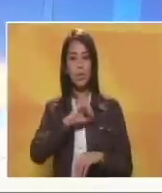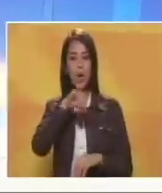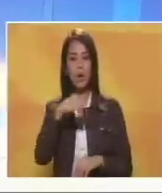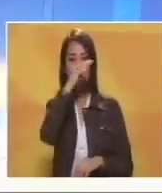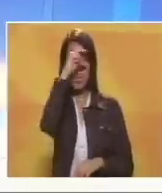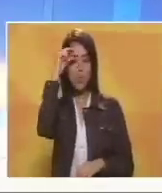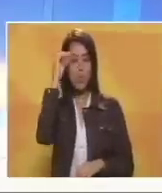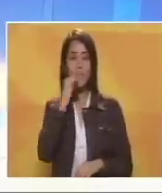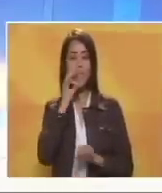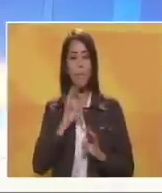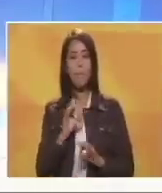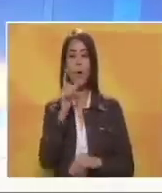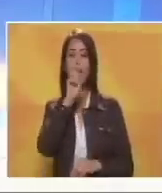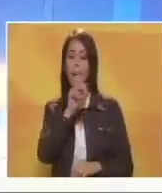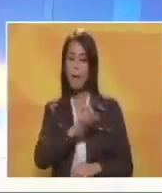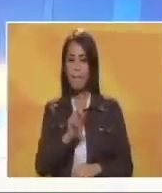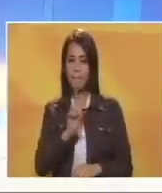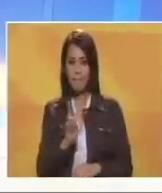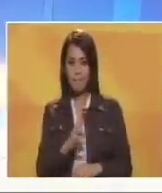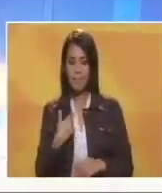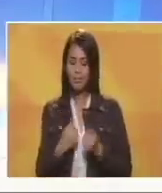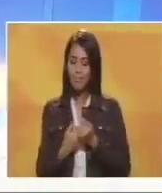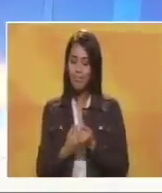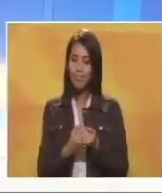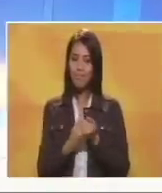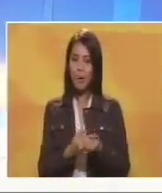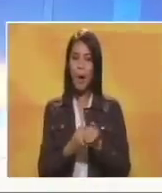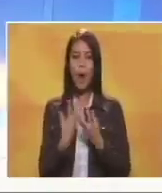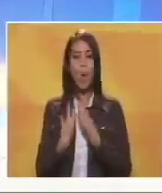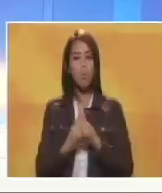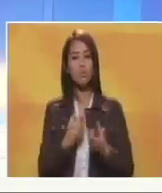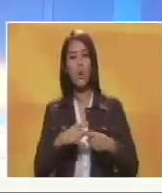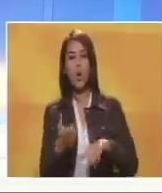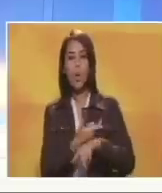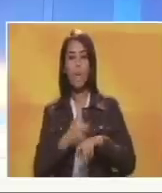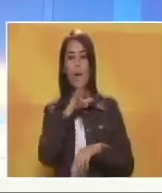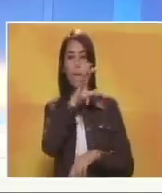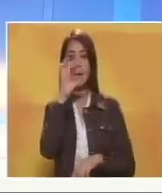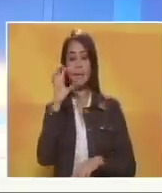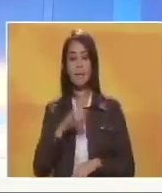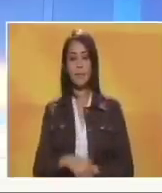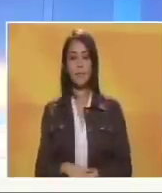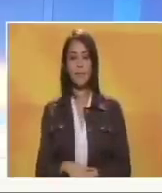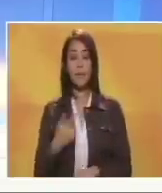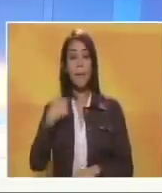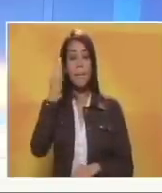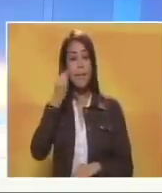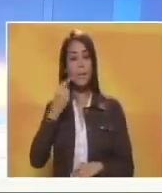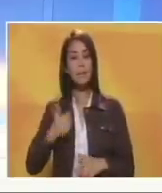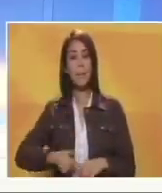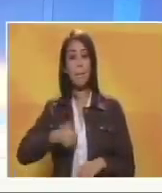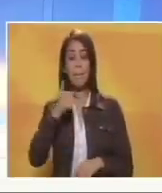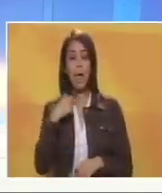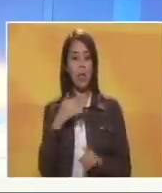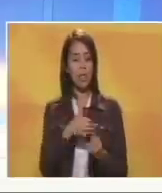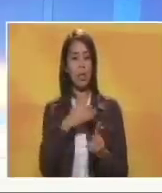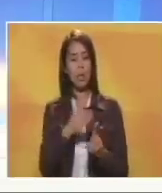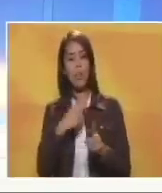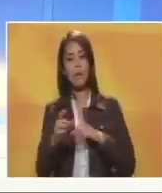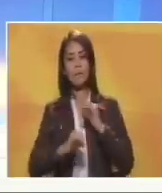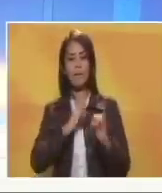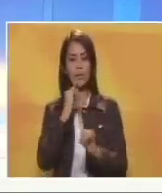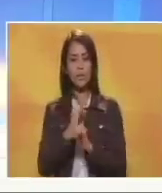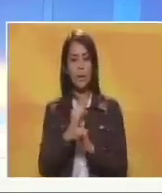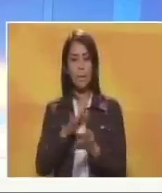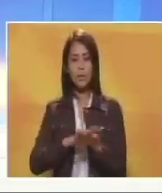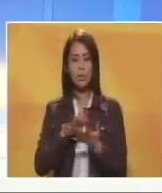Borges, afirmó que los venezolanos deben sentirse acompañados por los gobiernos de otros países. A su juicio, está aumentando la presión internacional para